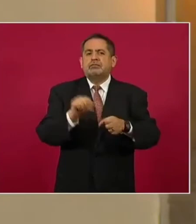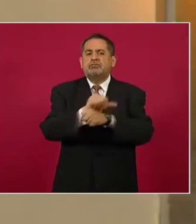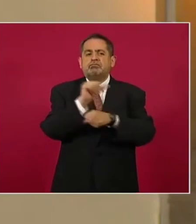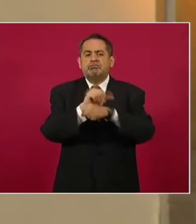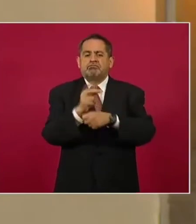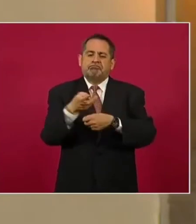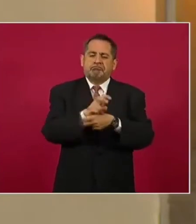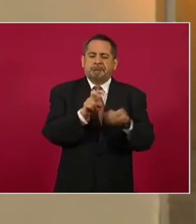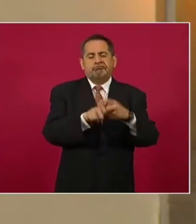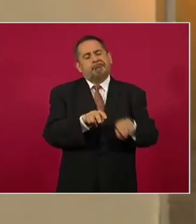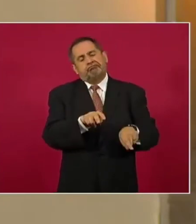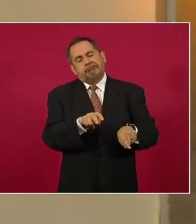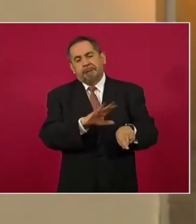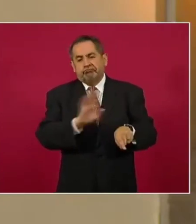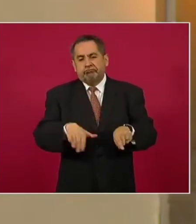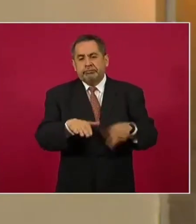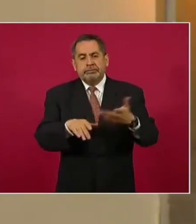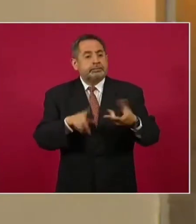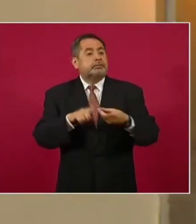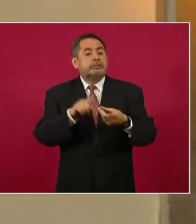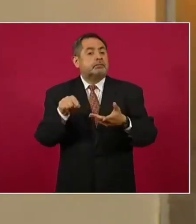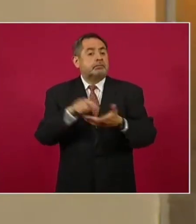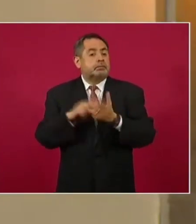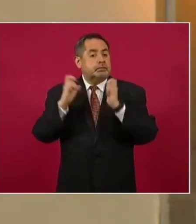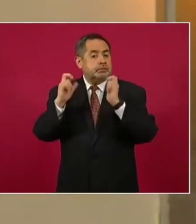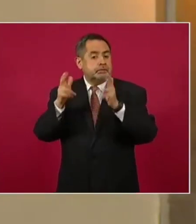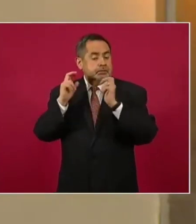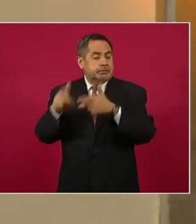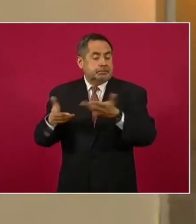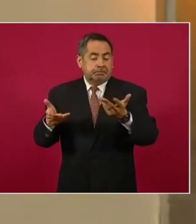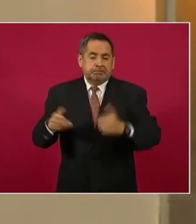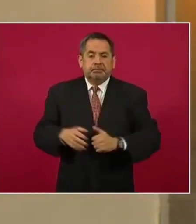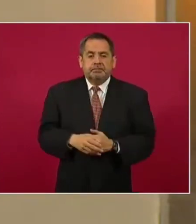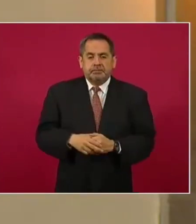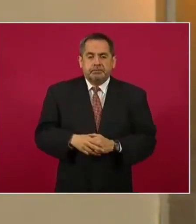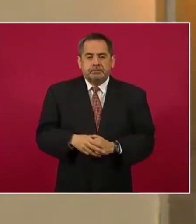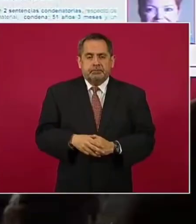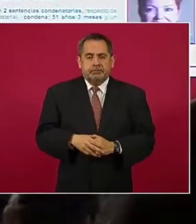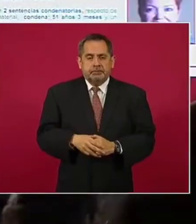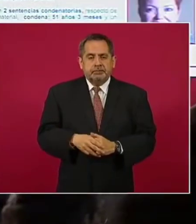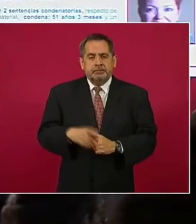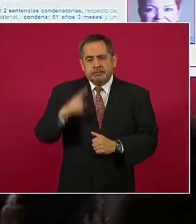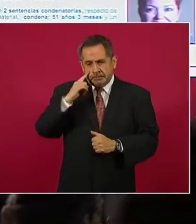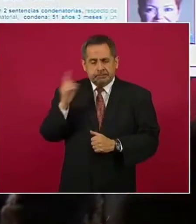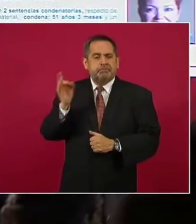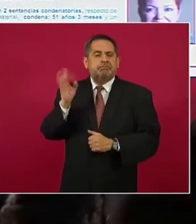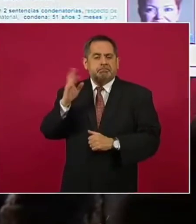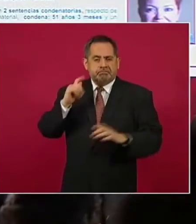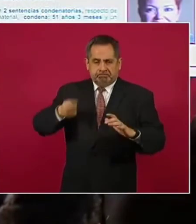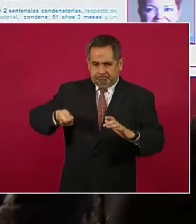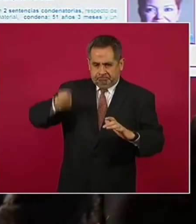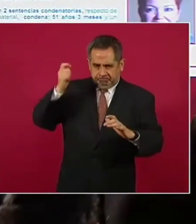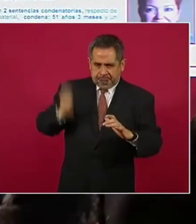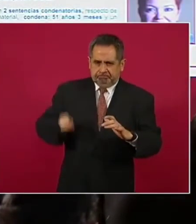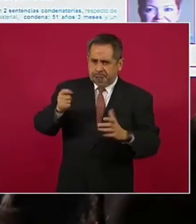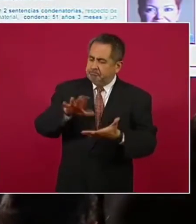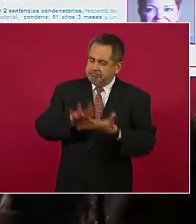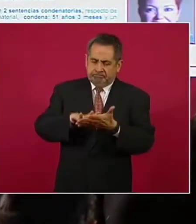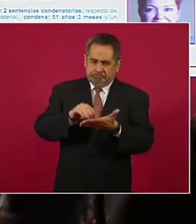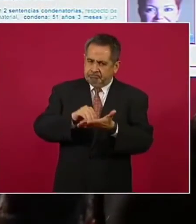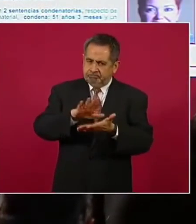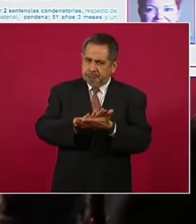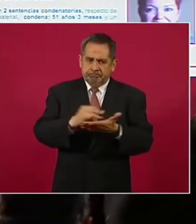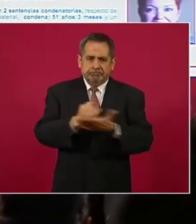comitán de domínguez en en chiapas siguiente y estos son casos que ya hay sentencias en el caso de